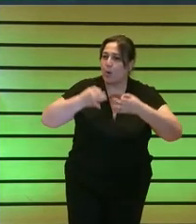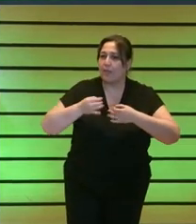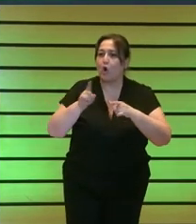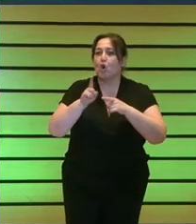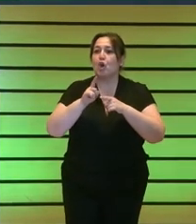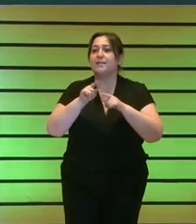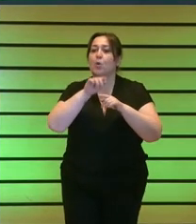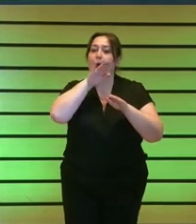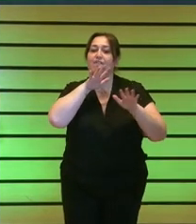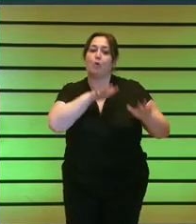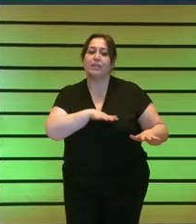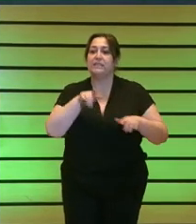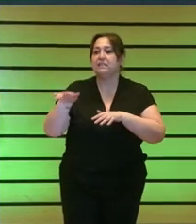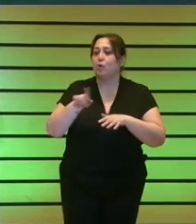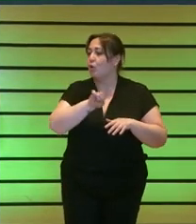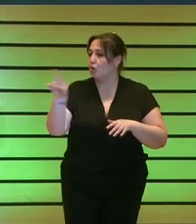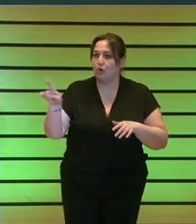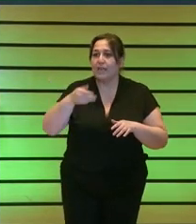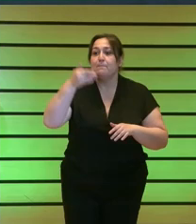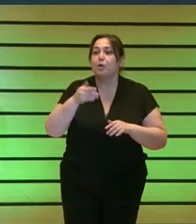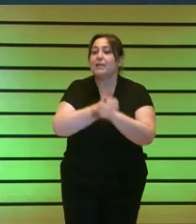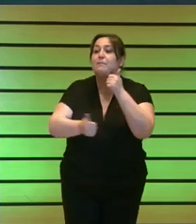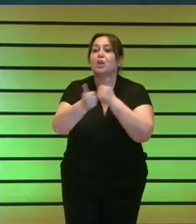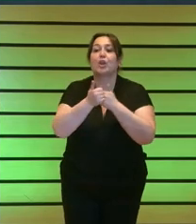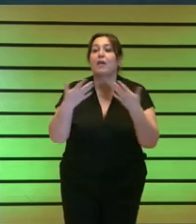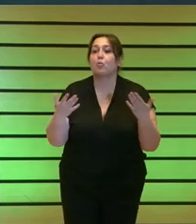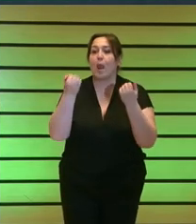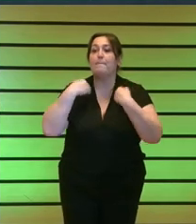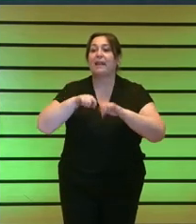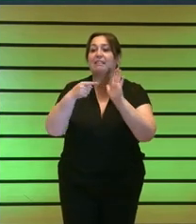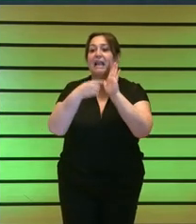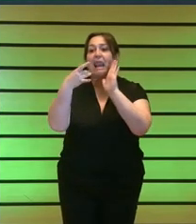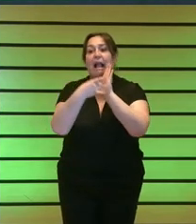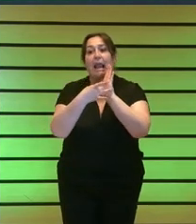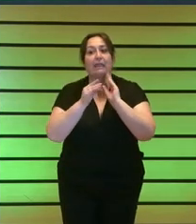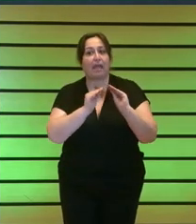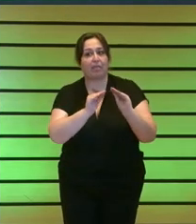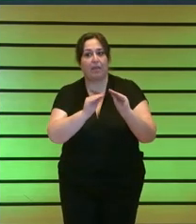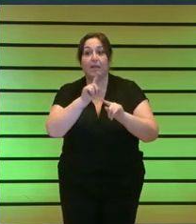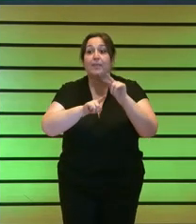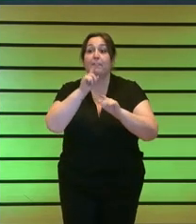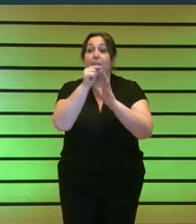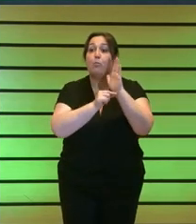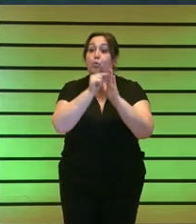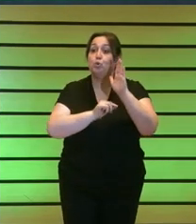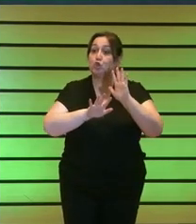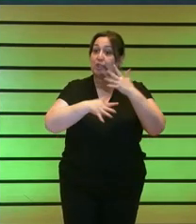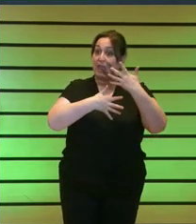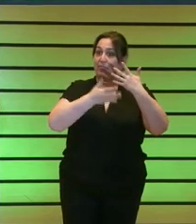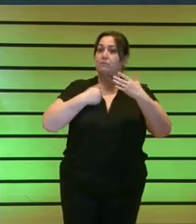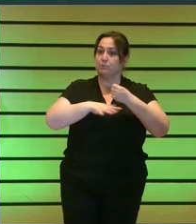de favoritismo sino que sea la calidad de la práctica en función de las 10 ejes que ya dimos en las bases Vale entonces